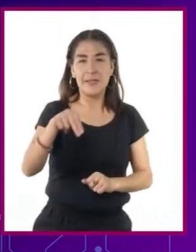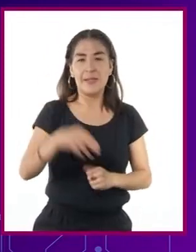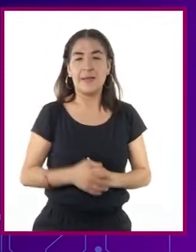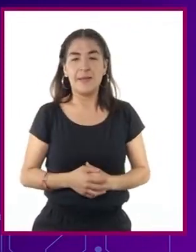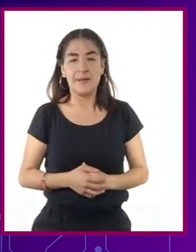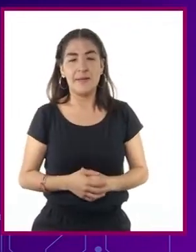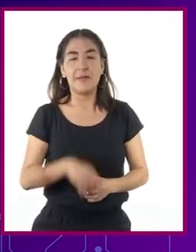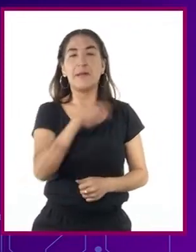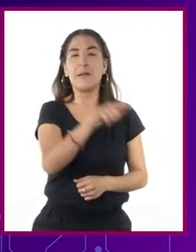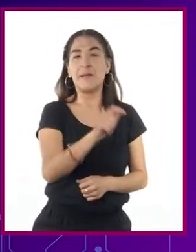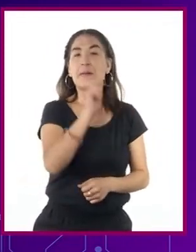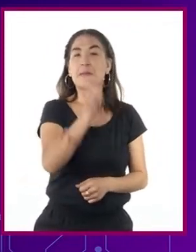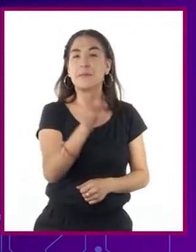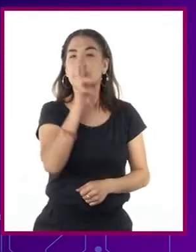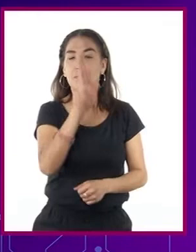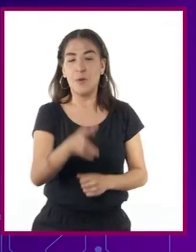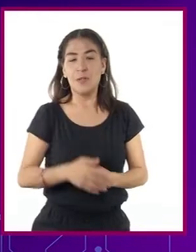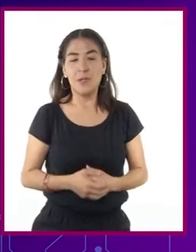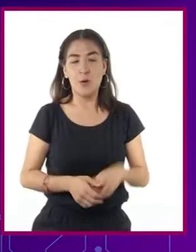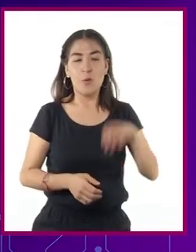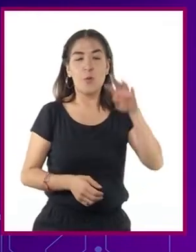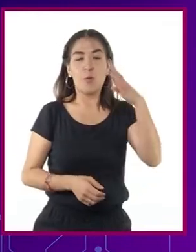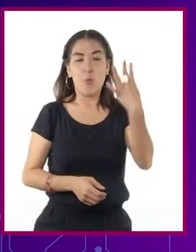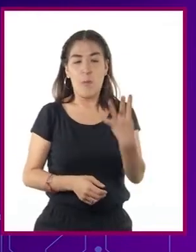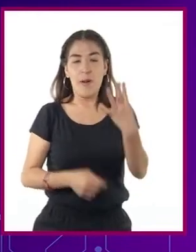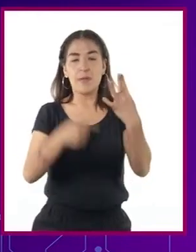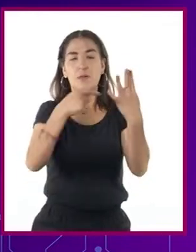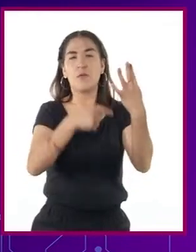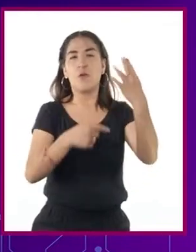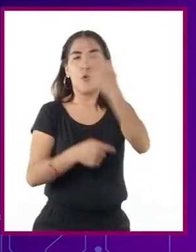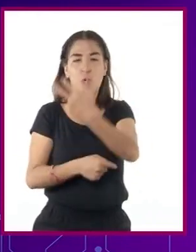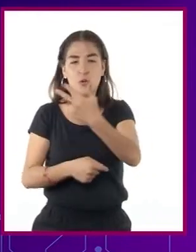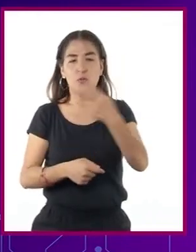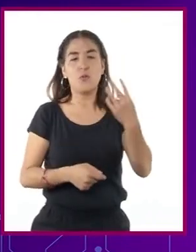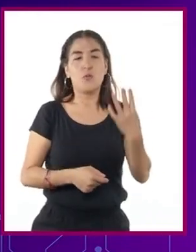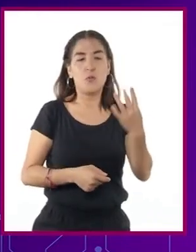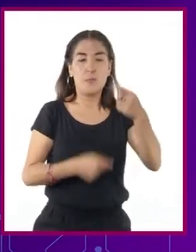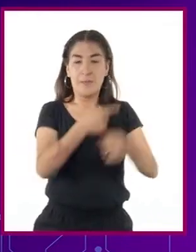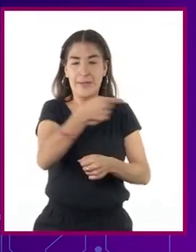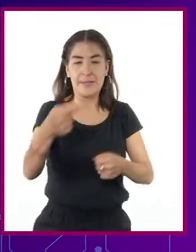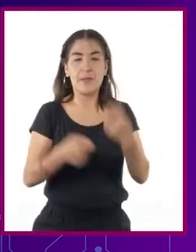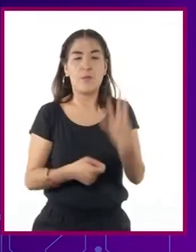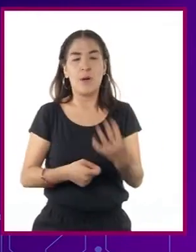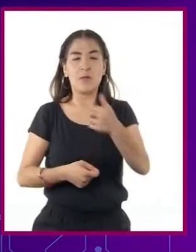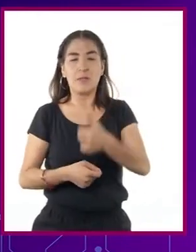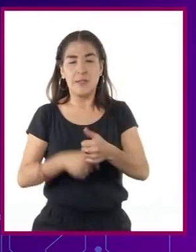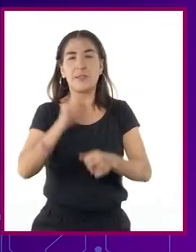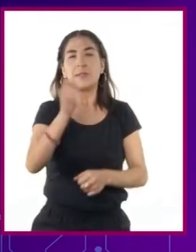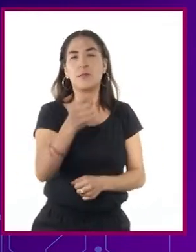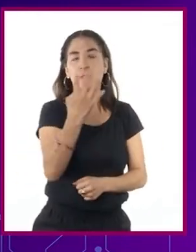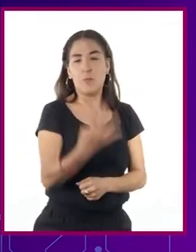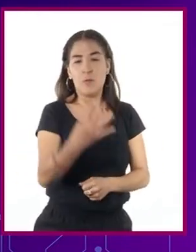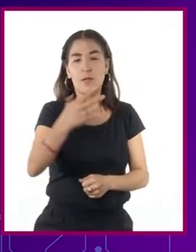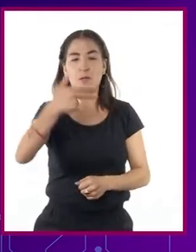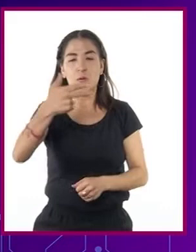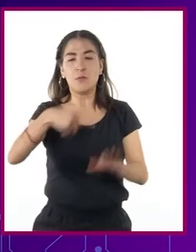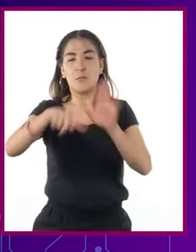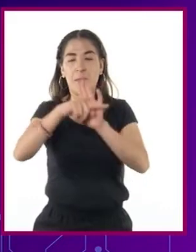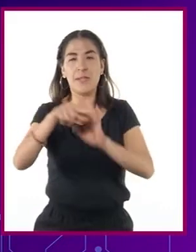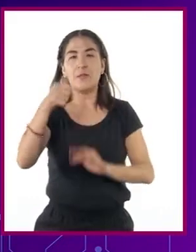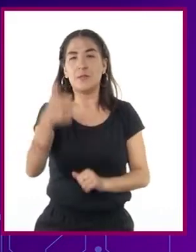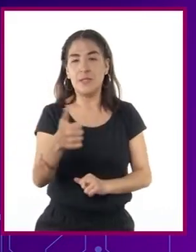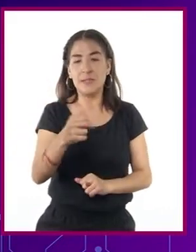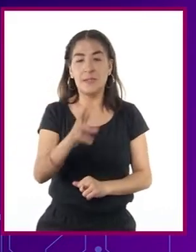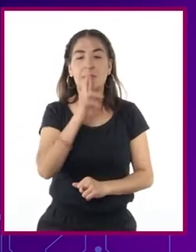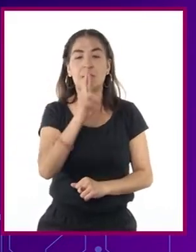que el cociente 4 a la 8 entre 4 a la 6 es igual a 4 a la 8 menos 6. Por lo tanto,